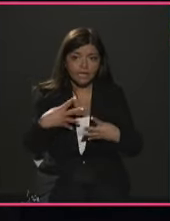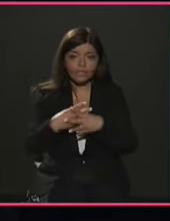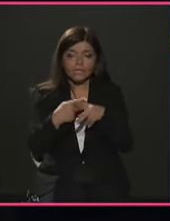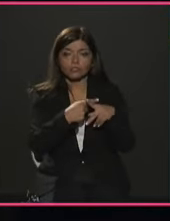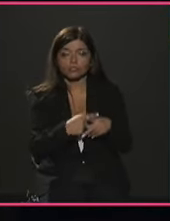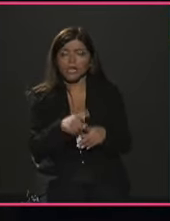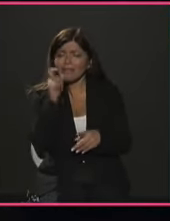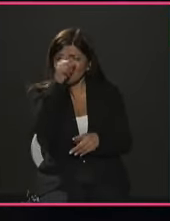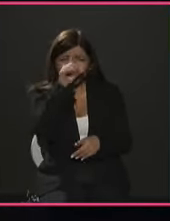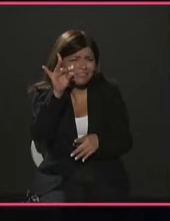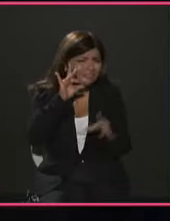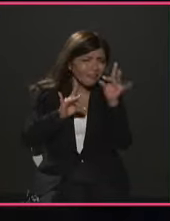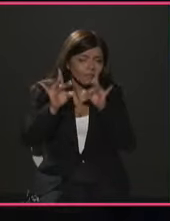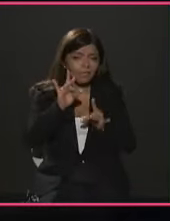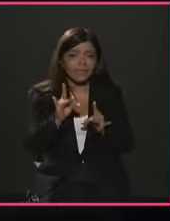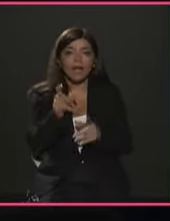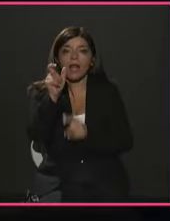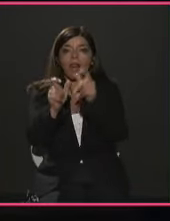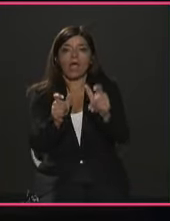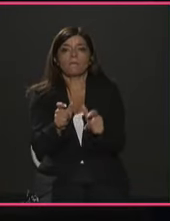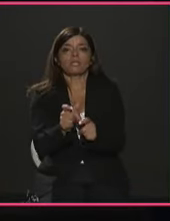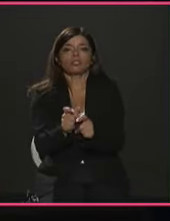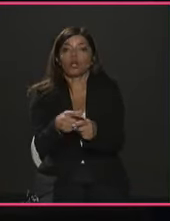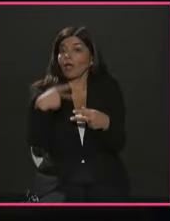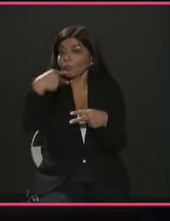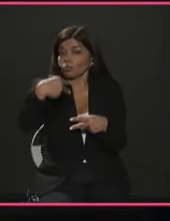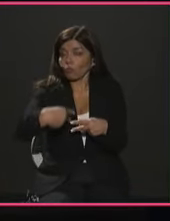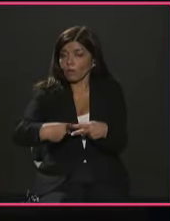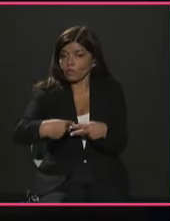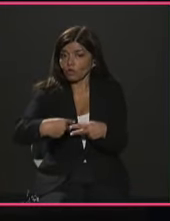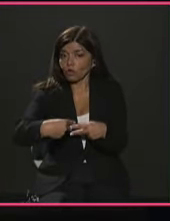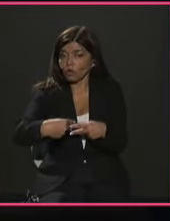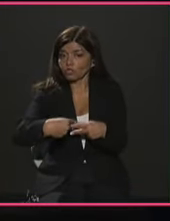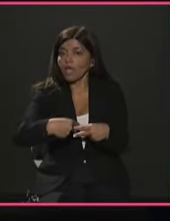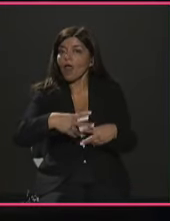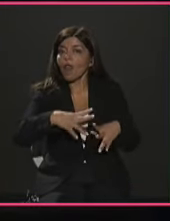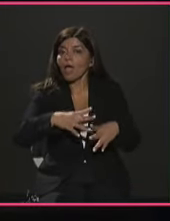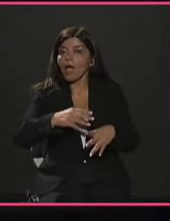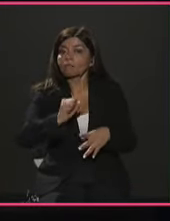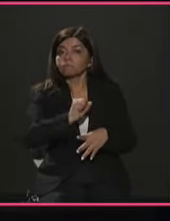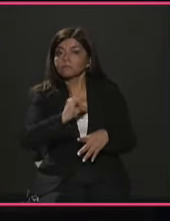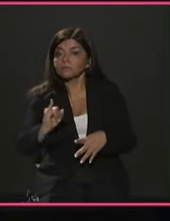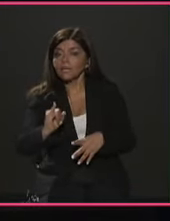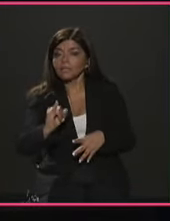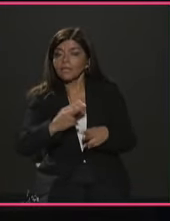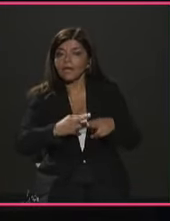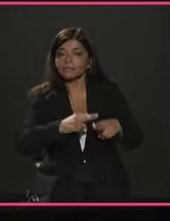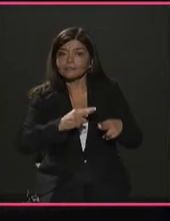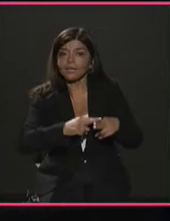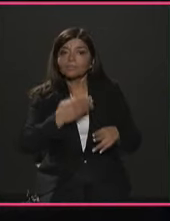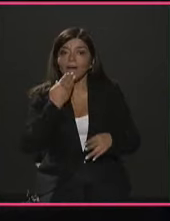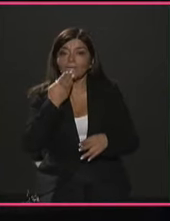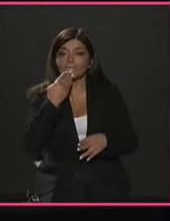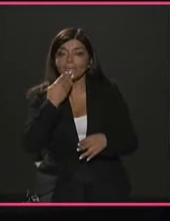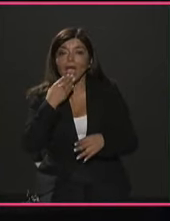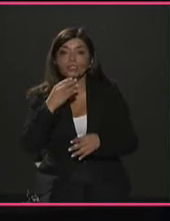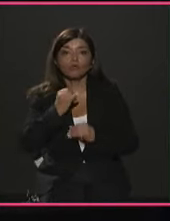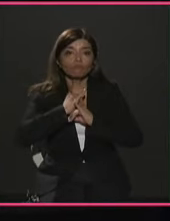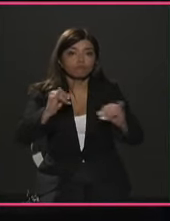sido difíciles ahora las personas que son los dueños de la producción de Inteligencia artificial también son los dueños de los canales